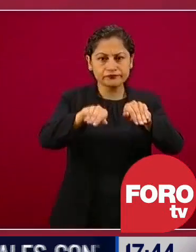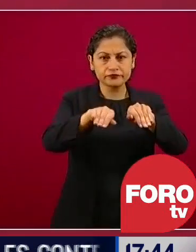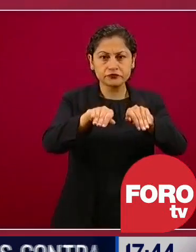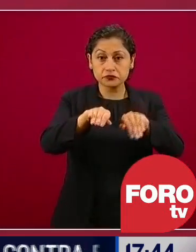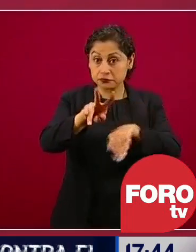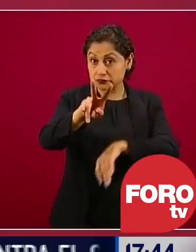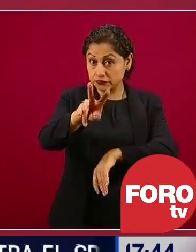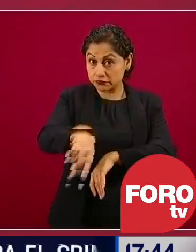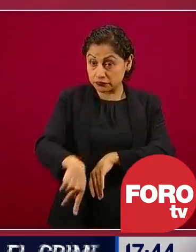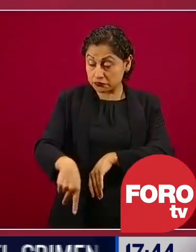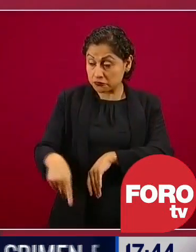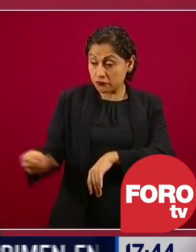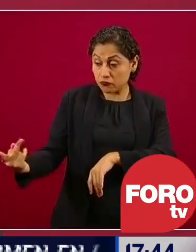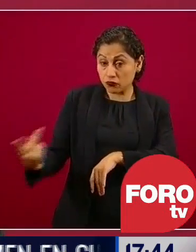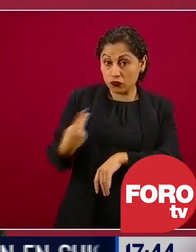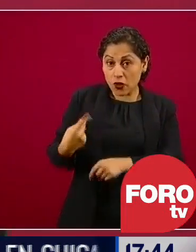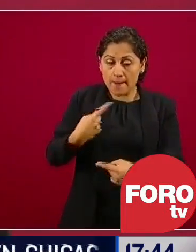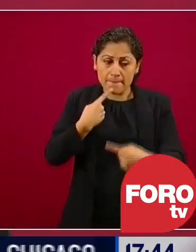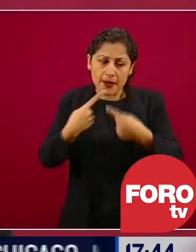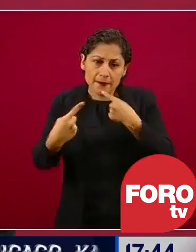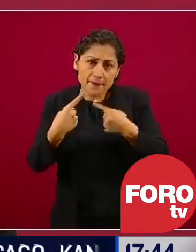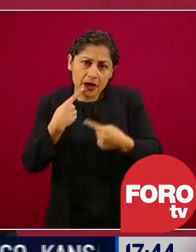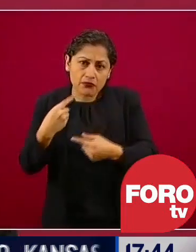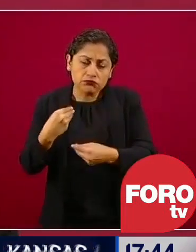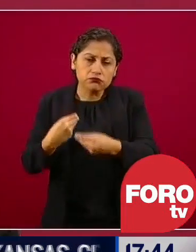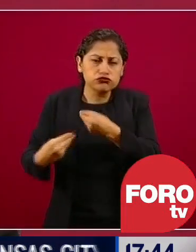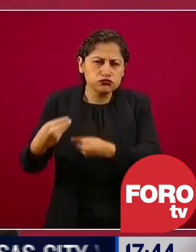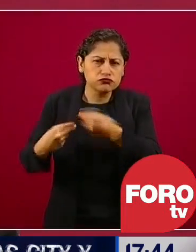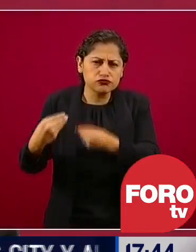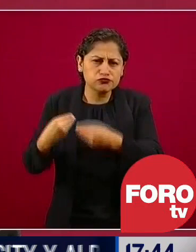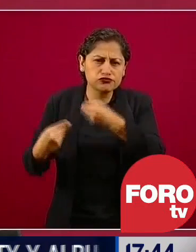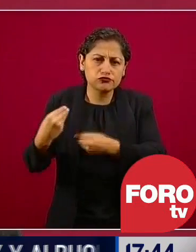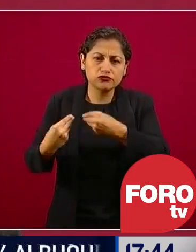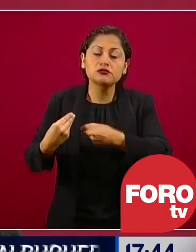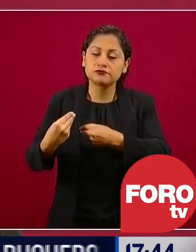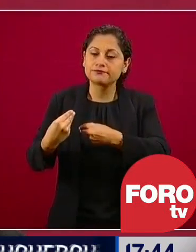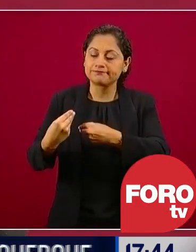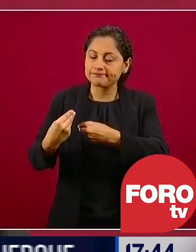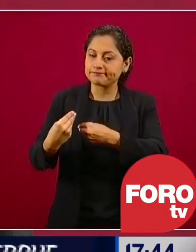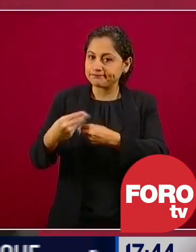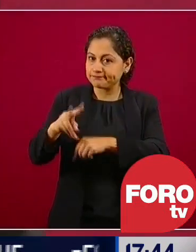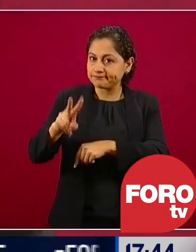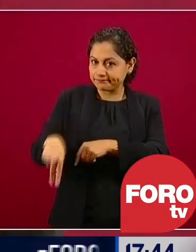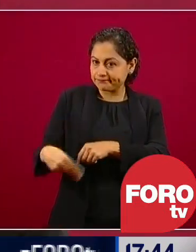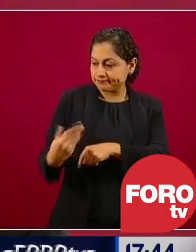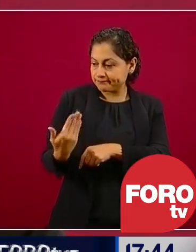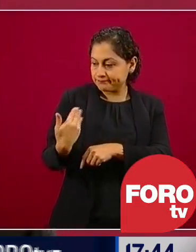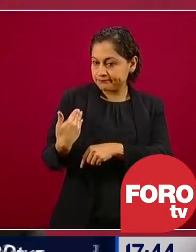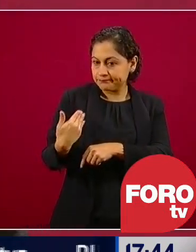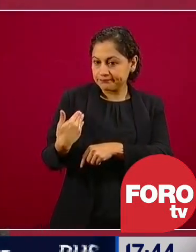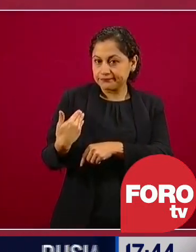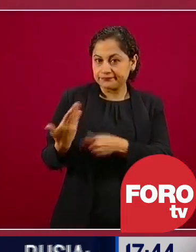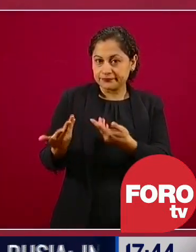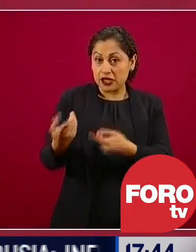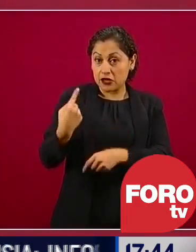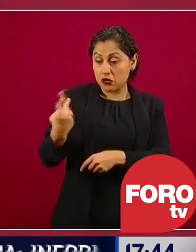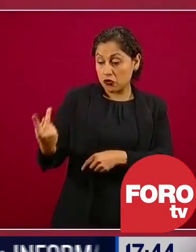tiempos, nos distanciamos. Sana distancia. Por la sana distancia,